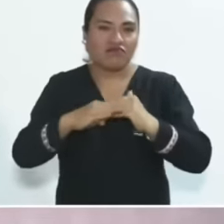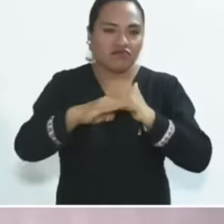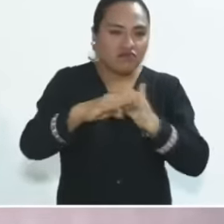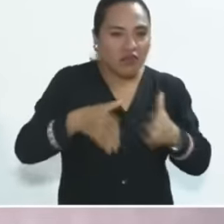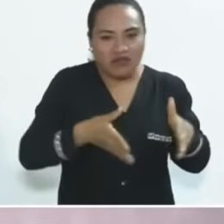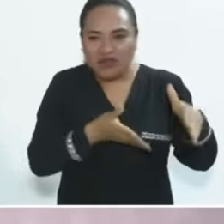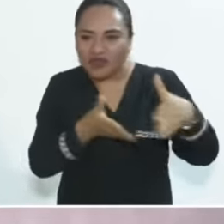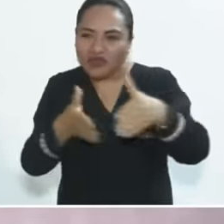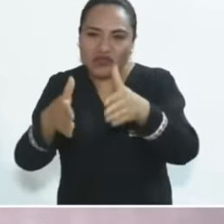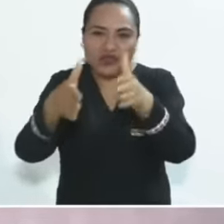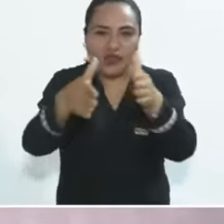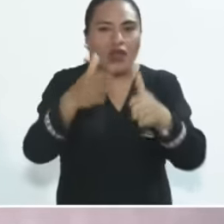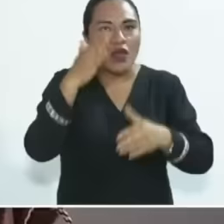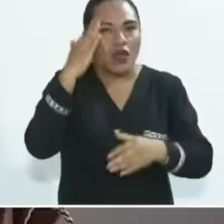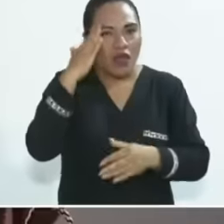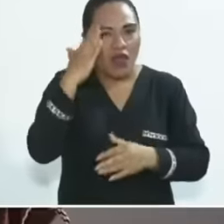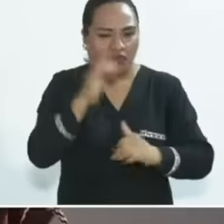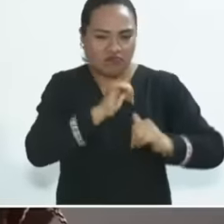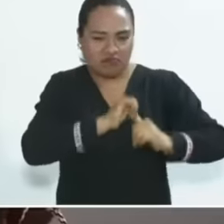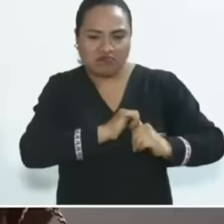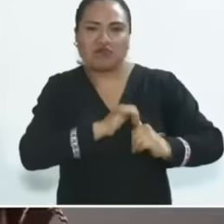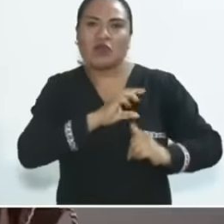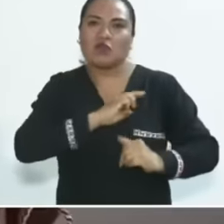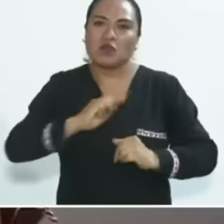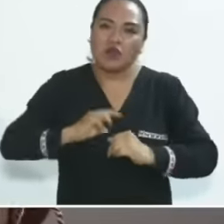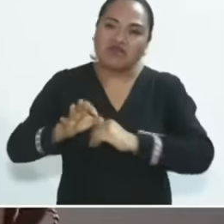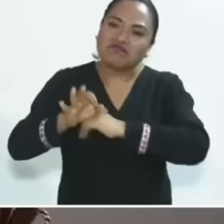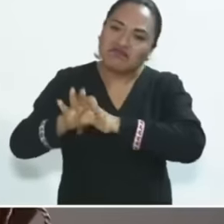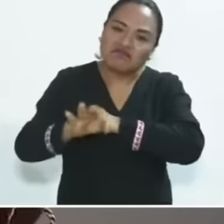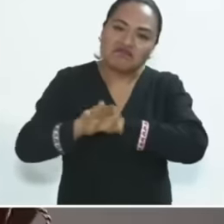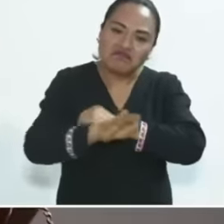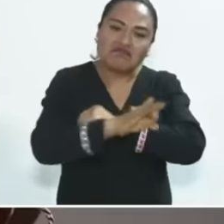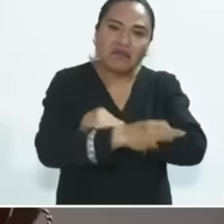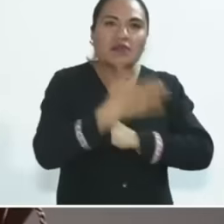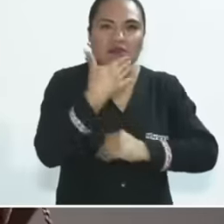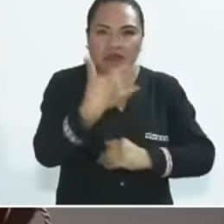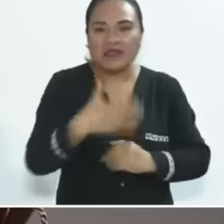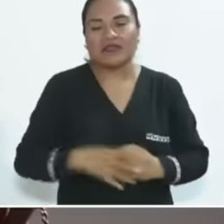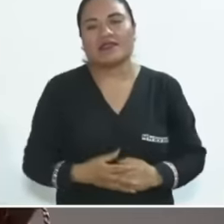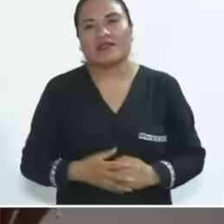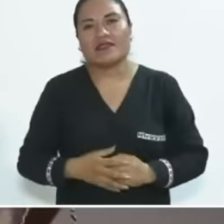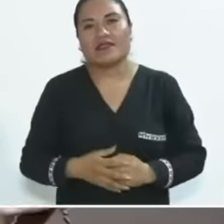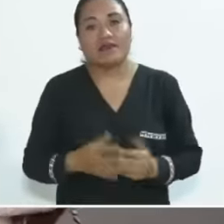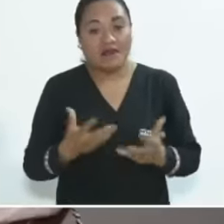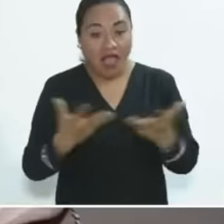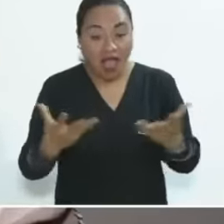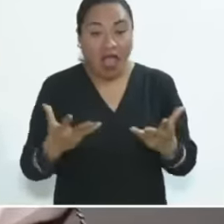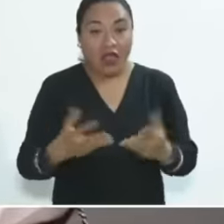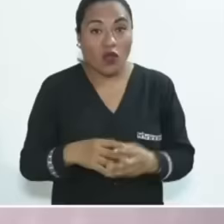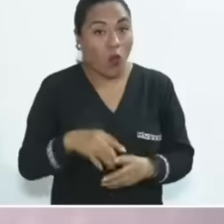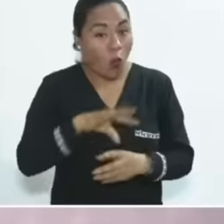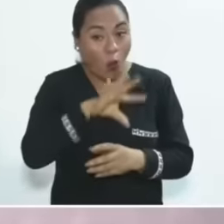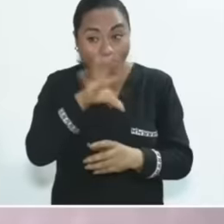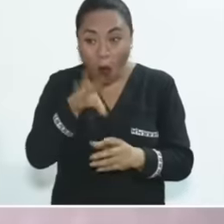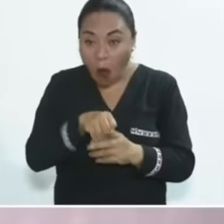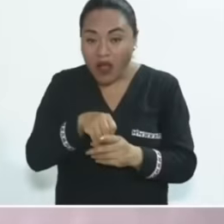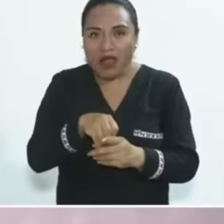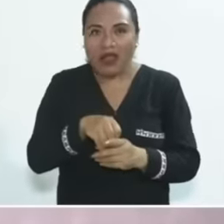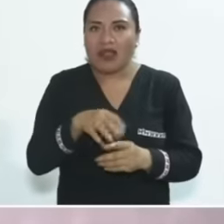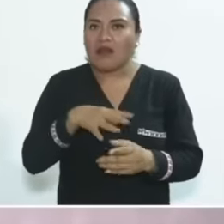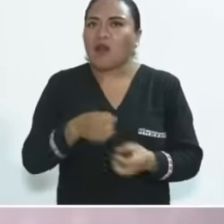las cabeceras municipales y se han hecho en total